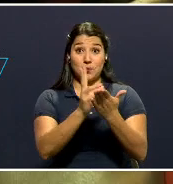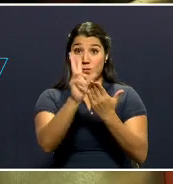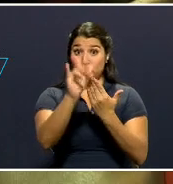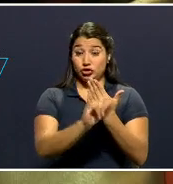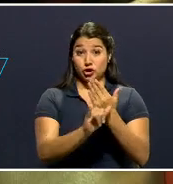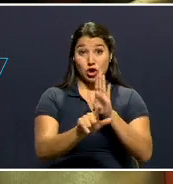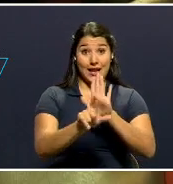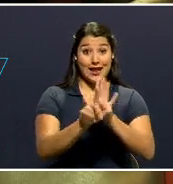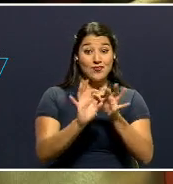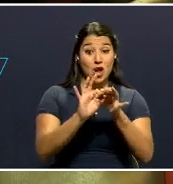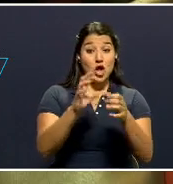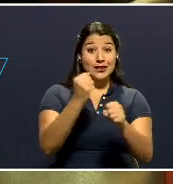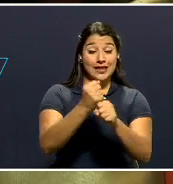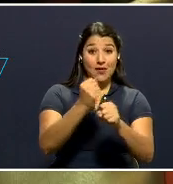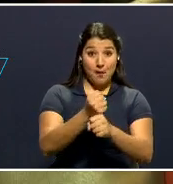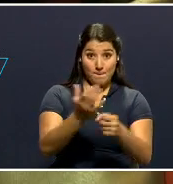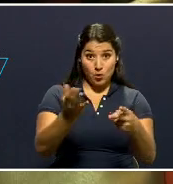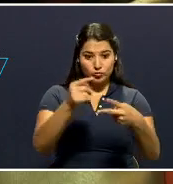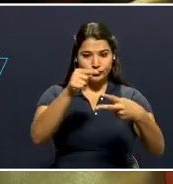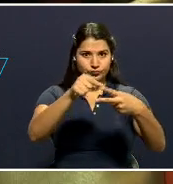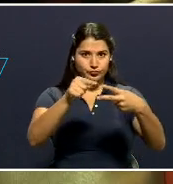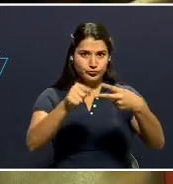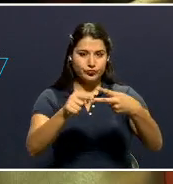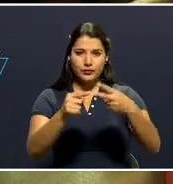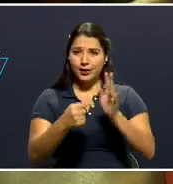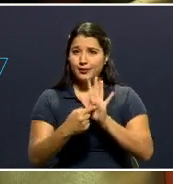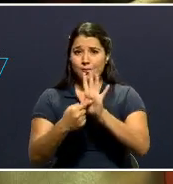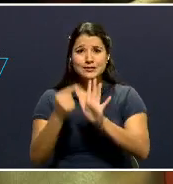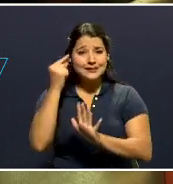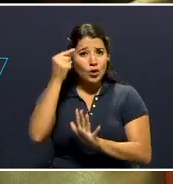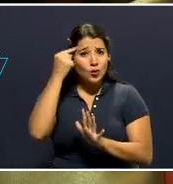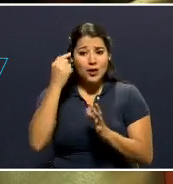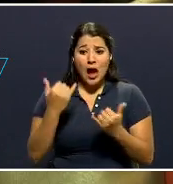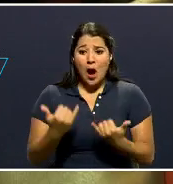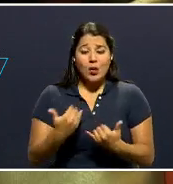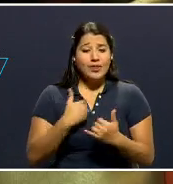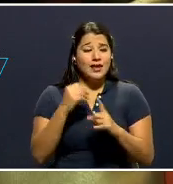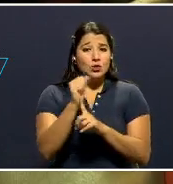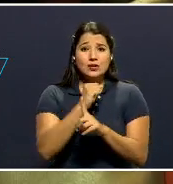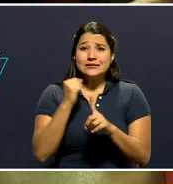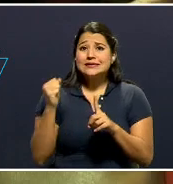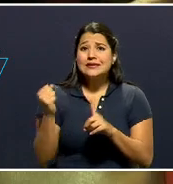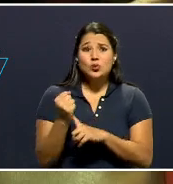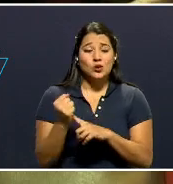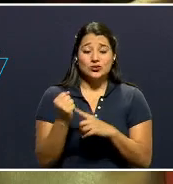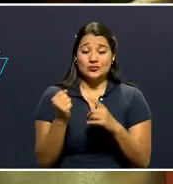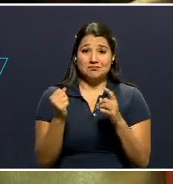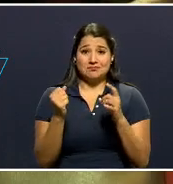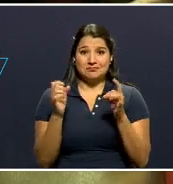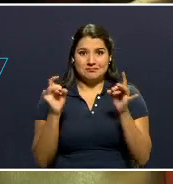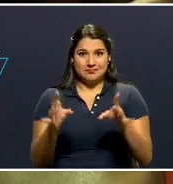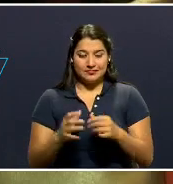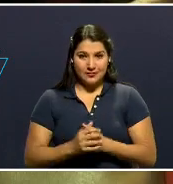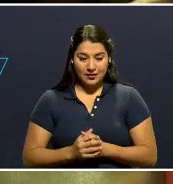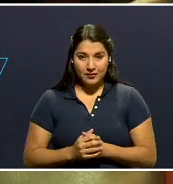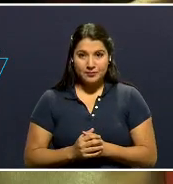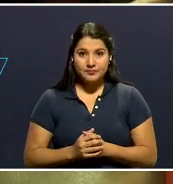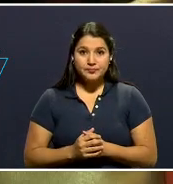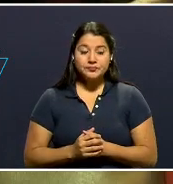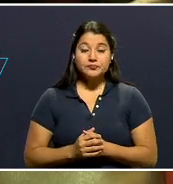empleo público, demostraban efectivamente que el gobierno se encuentra en una situación prácticamente precaria. Esta